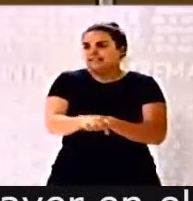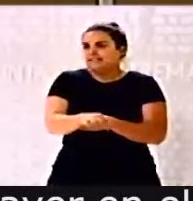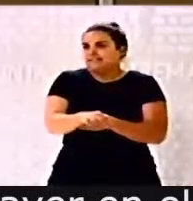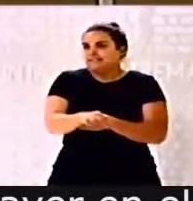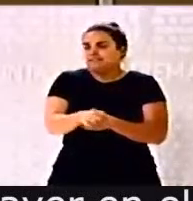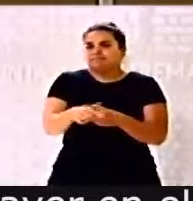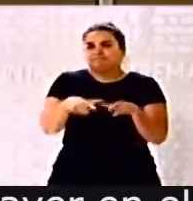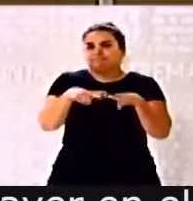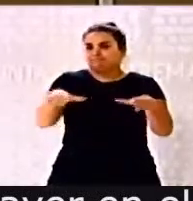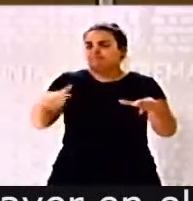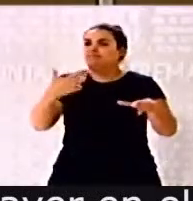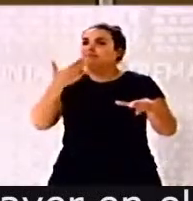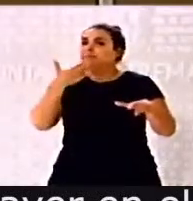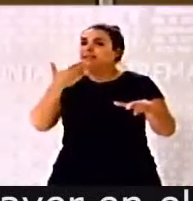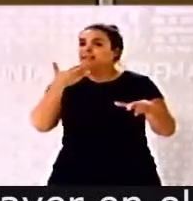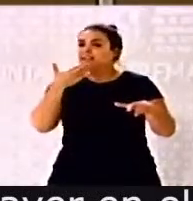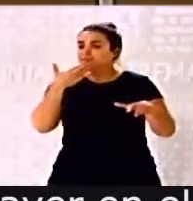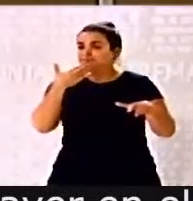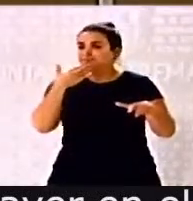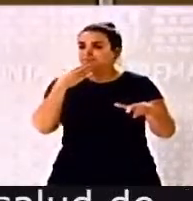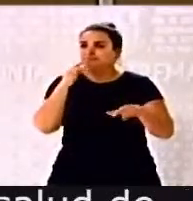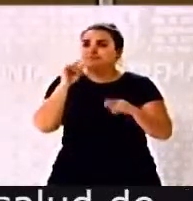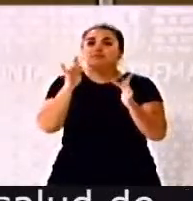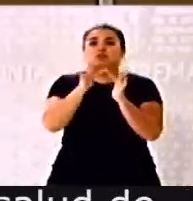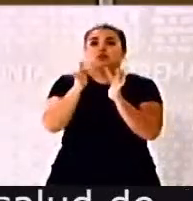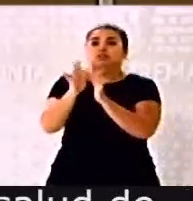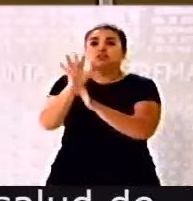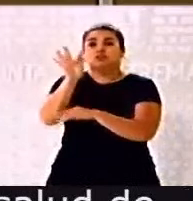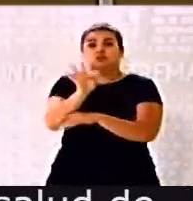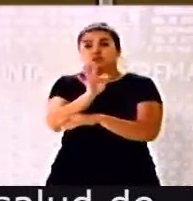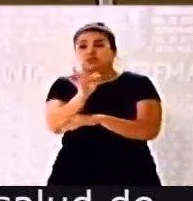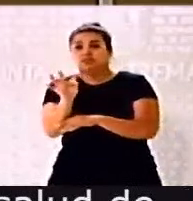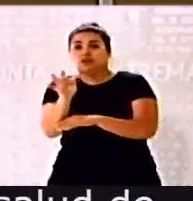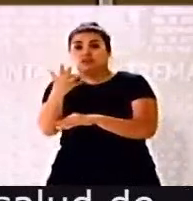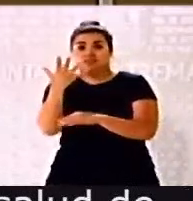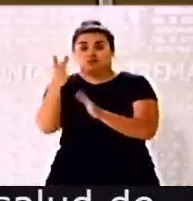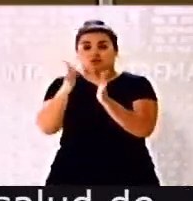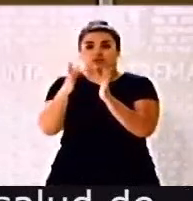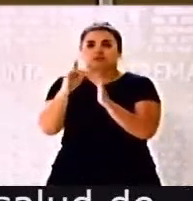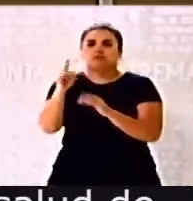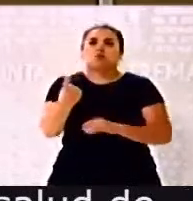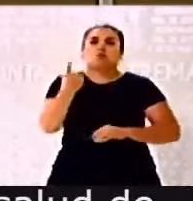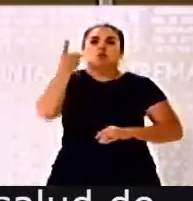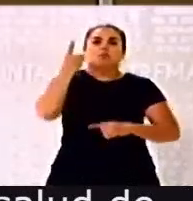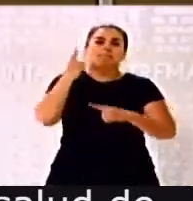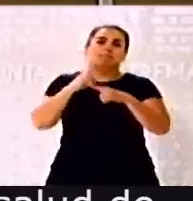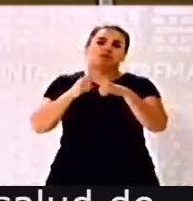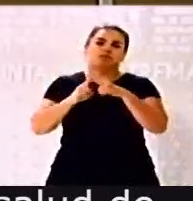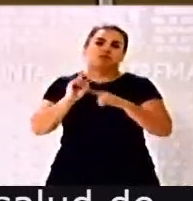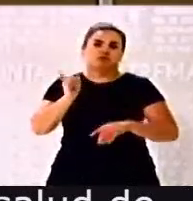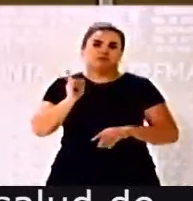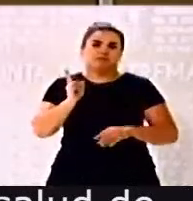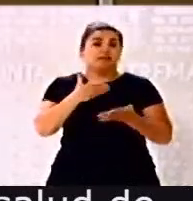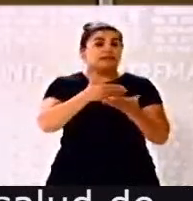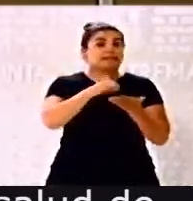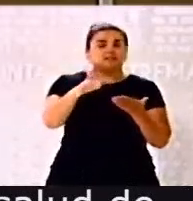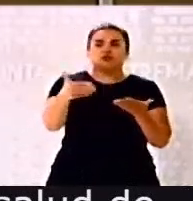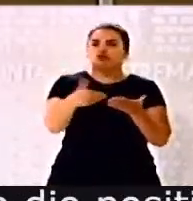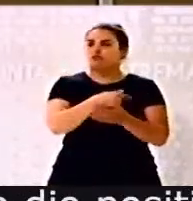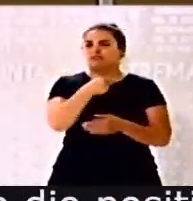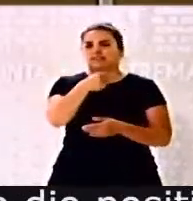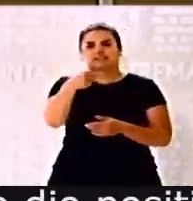Del área de salud de Mérida, del total de contactos, de esos 5 contactos, solo uno de ellos ha dado positivo, siendo el resto negativos.